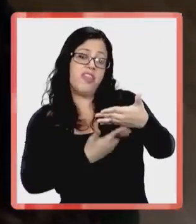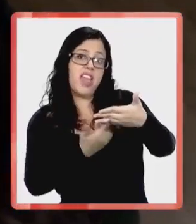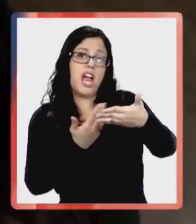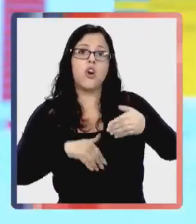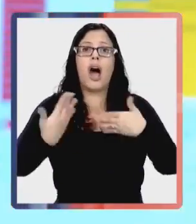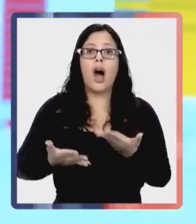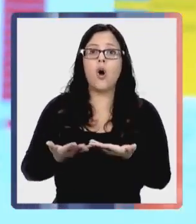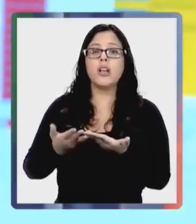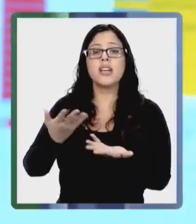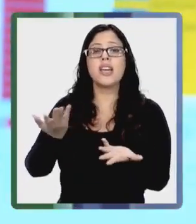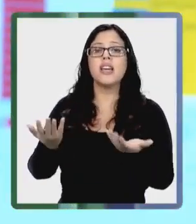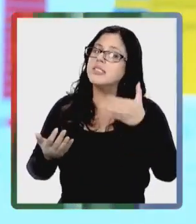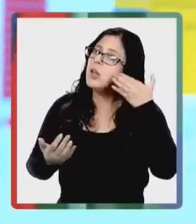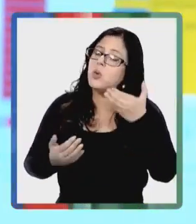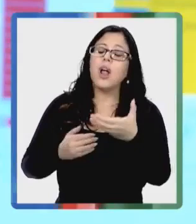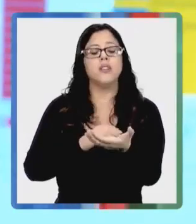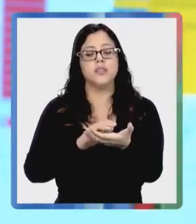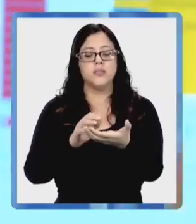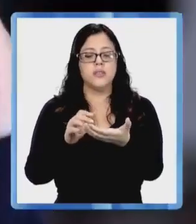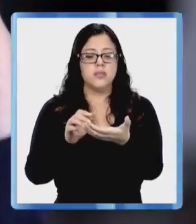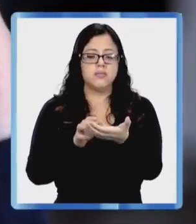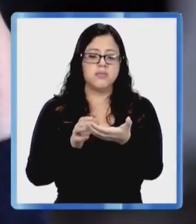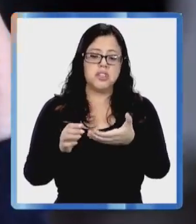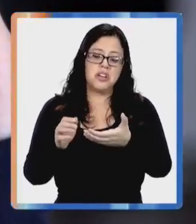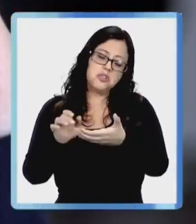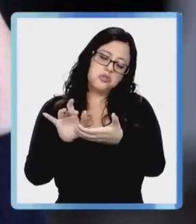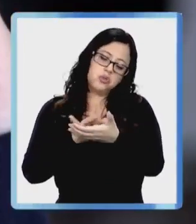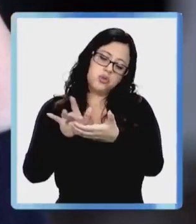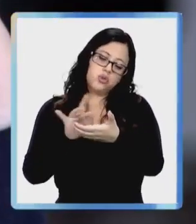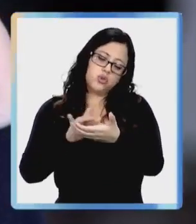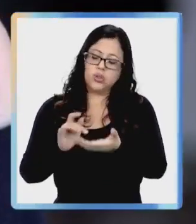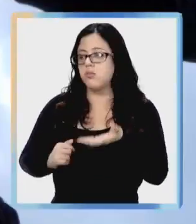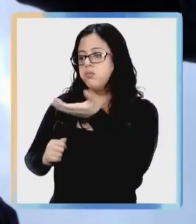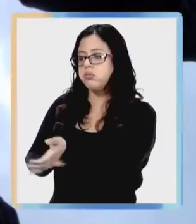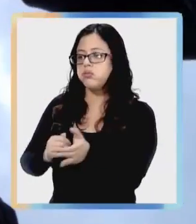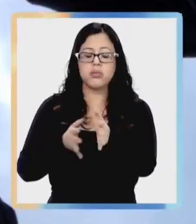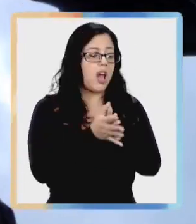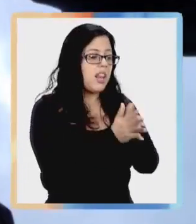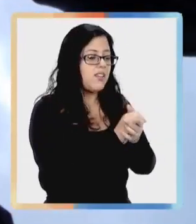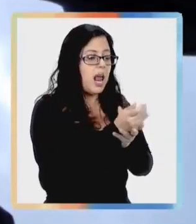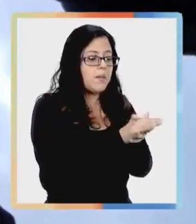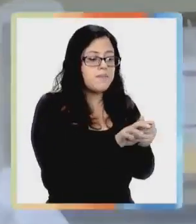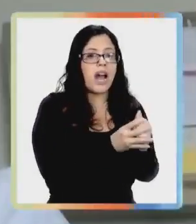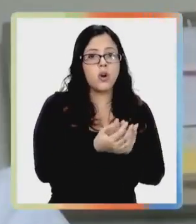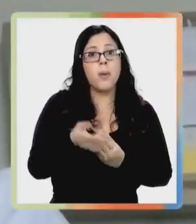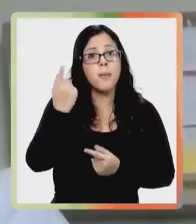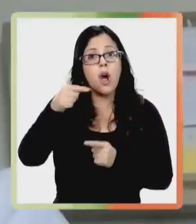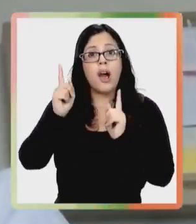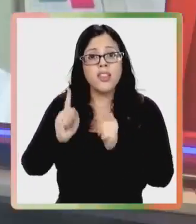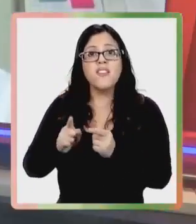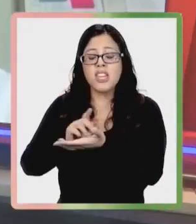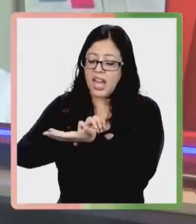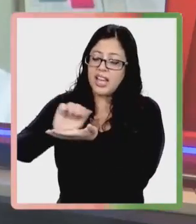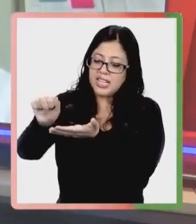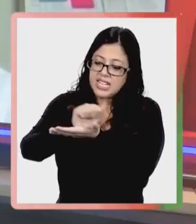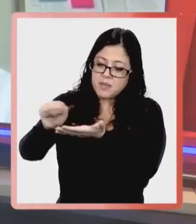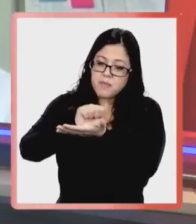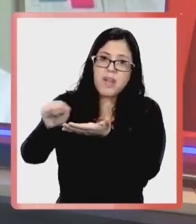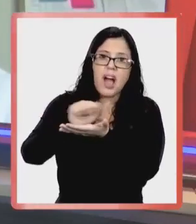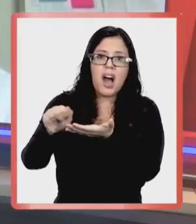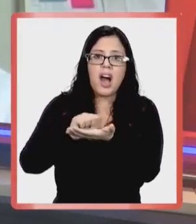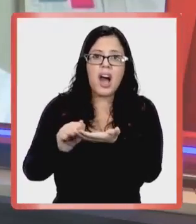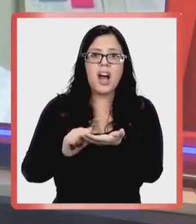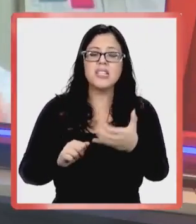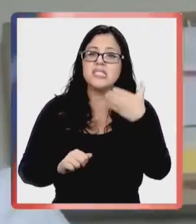el teléfono celular y uno se lava las manos, pero no lava el celular. Por lo tanto, la precaución sería limpiar la pantalla del celular con cierta